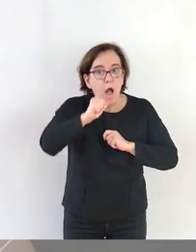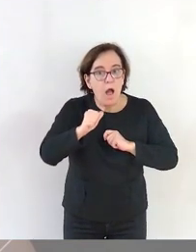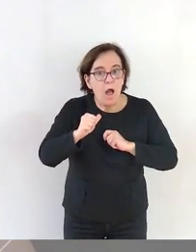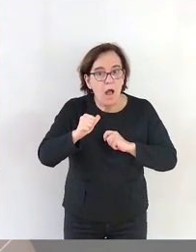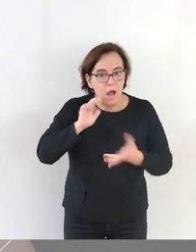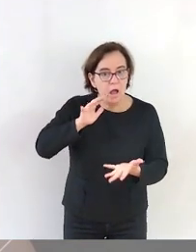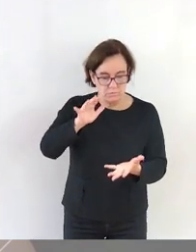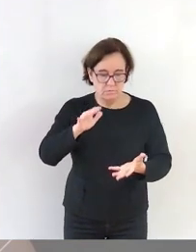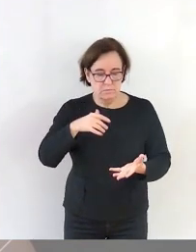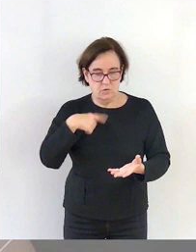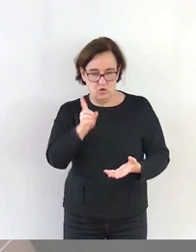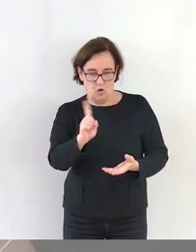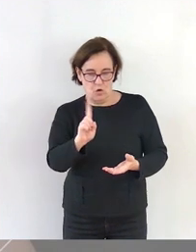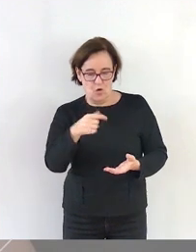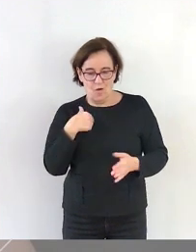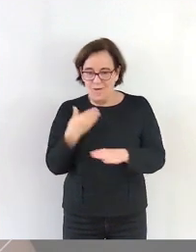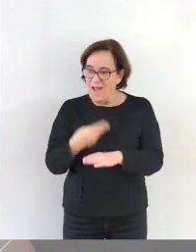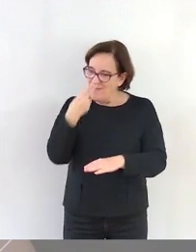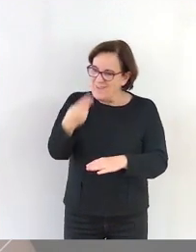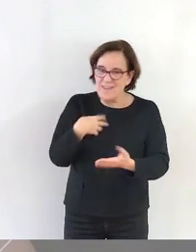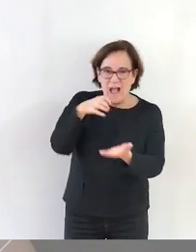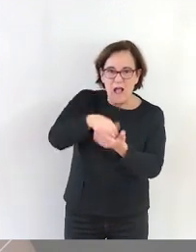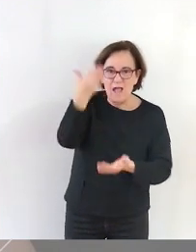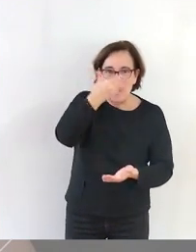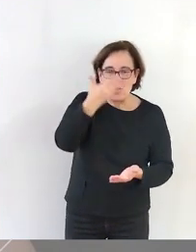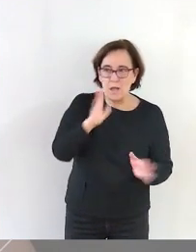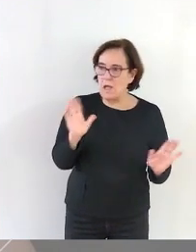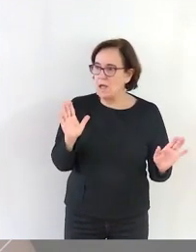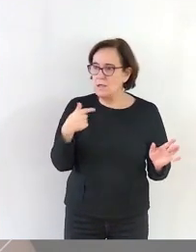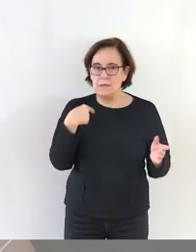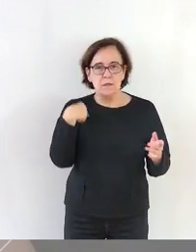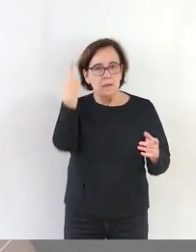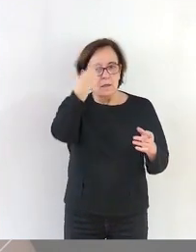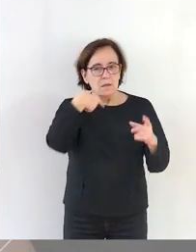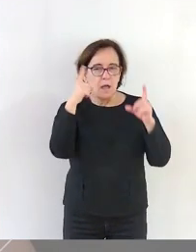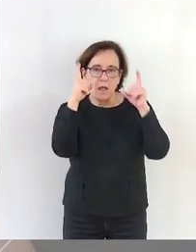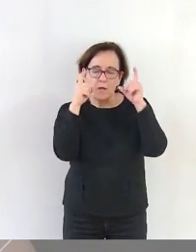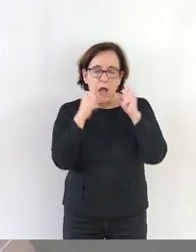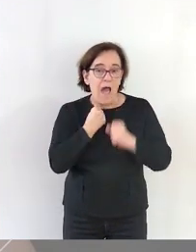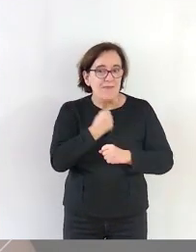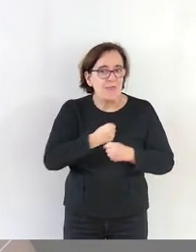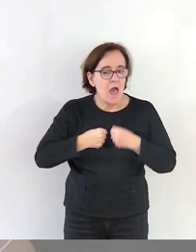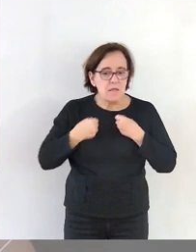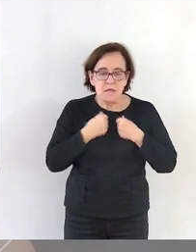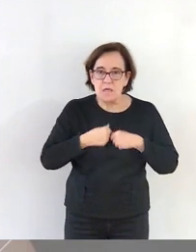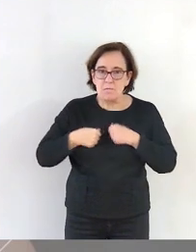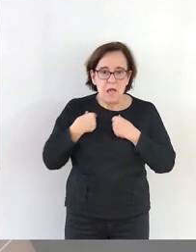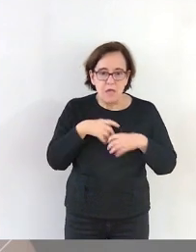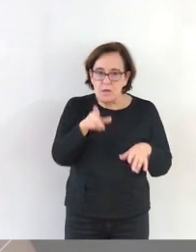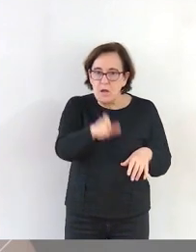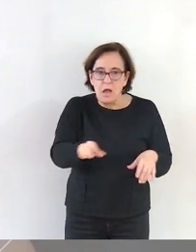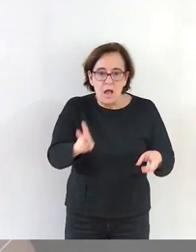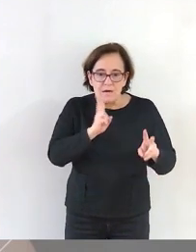y yo les dije no Yo vengo a visitar la escuela y noté en sus rostros la desesperación ante mi respuesta